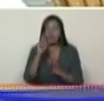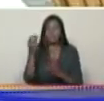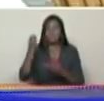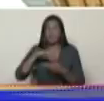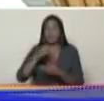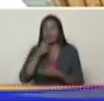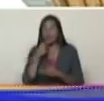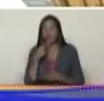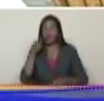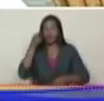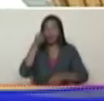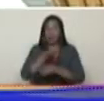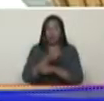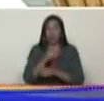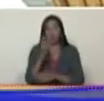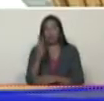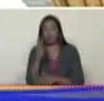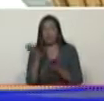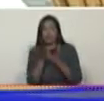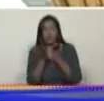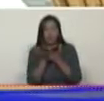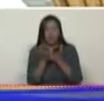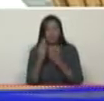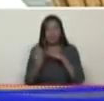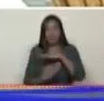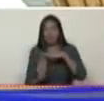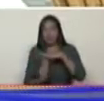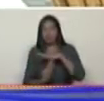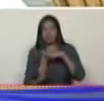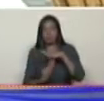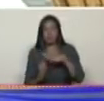bonito porque se gradúan cuántos estudiantes de bachilleres,